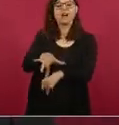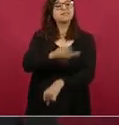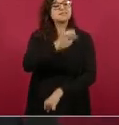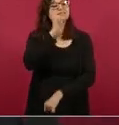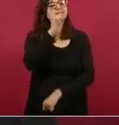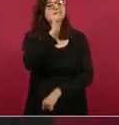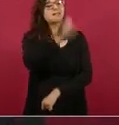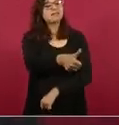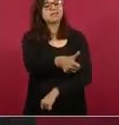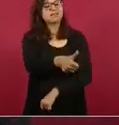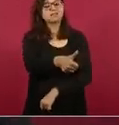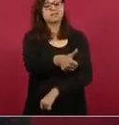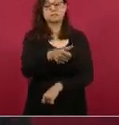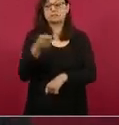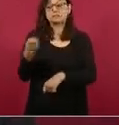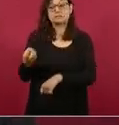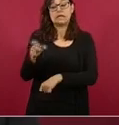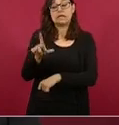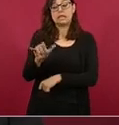Si